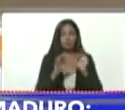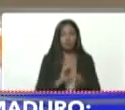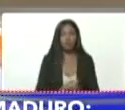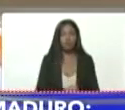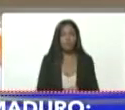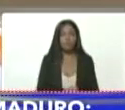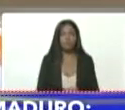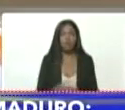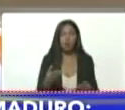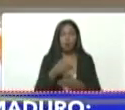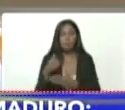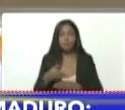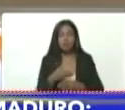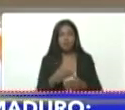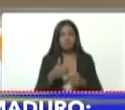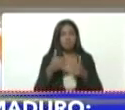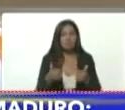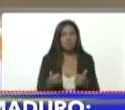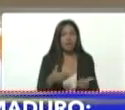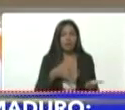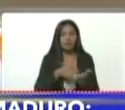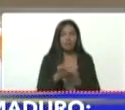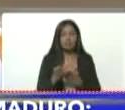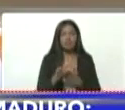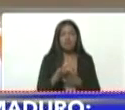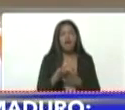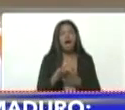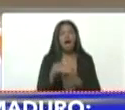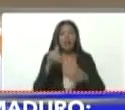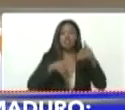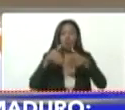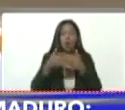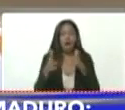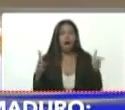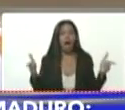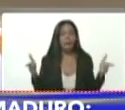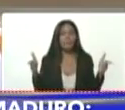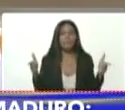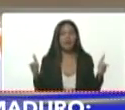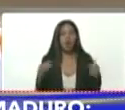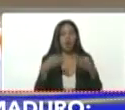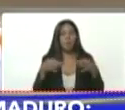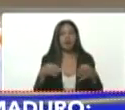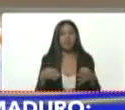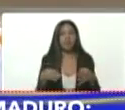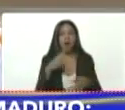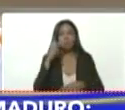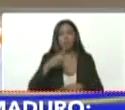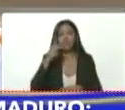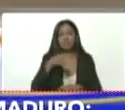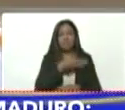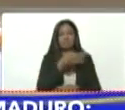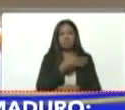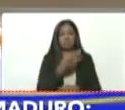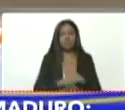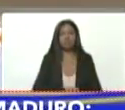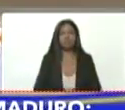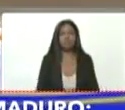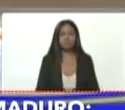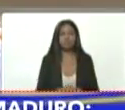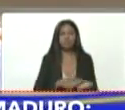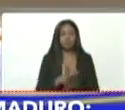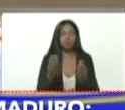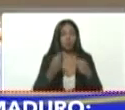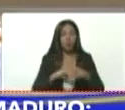clima de convivencia, garantías electorales amplias y normalidad política y social. Sobre